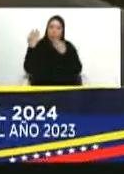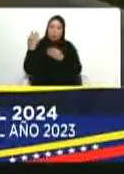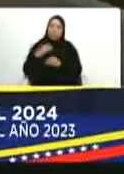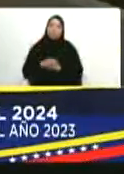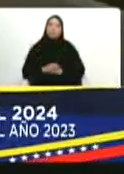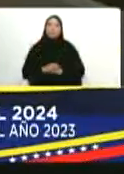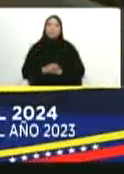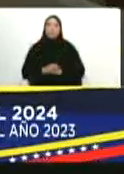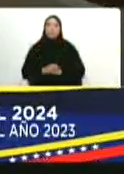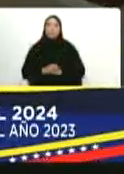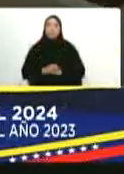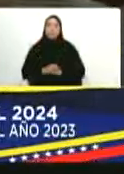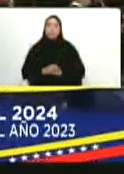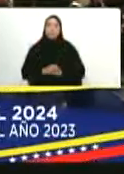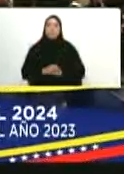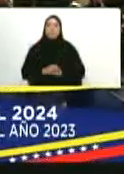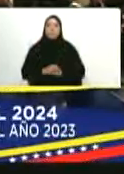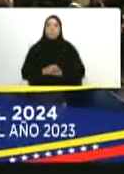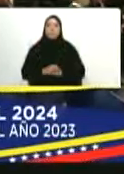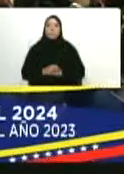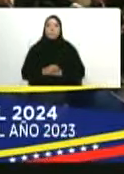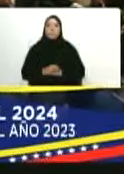Venezuela.